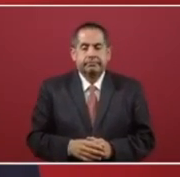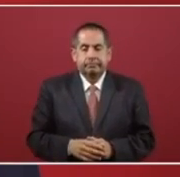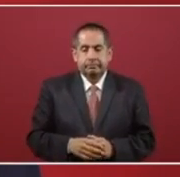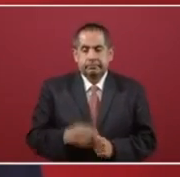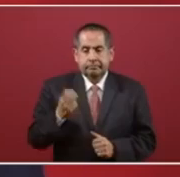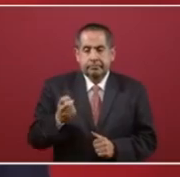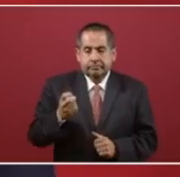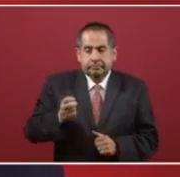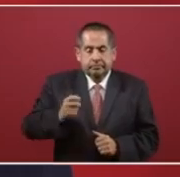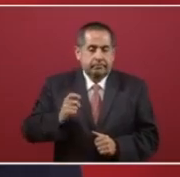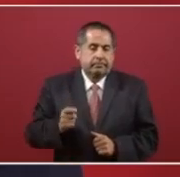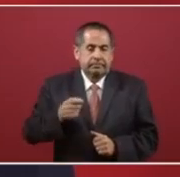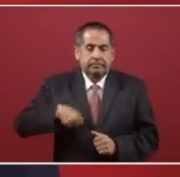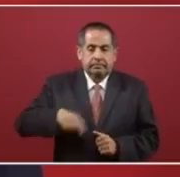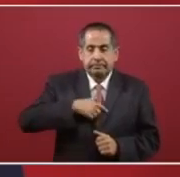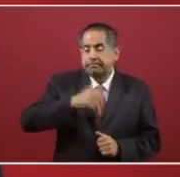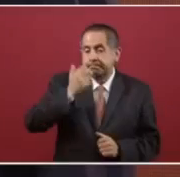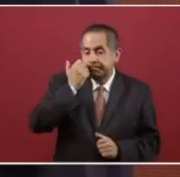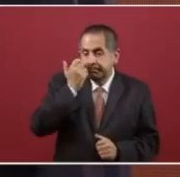Es algo que queremos